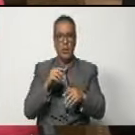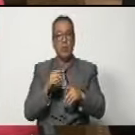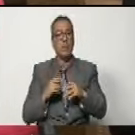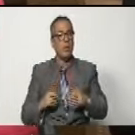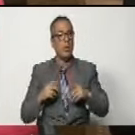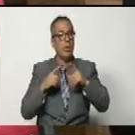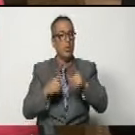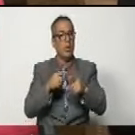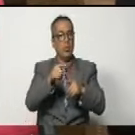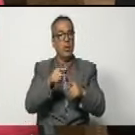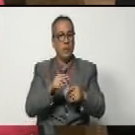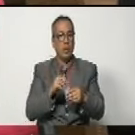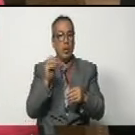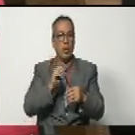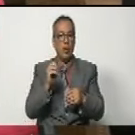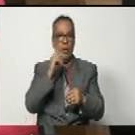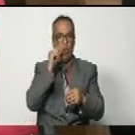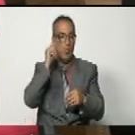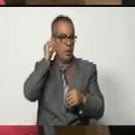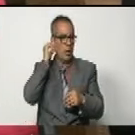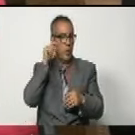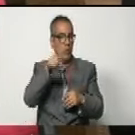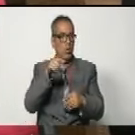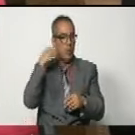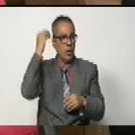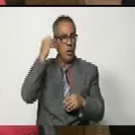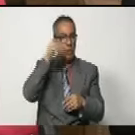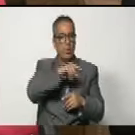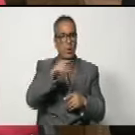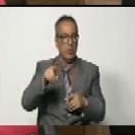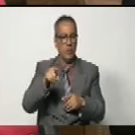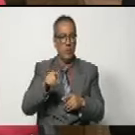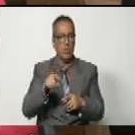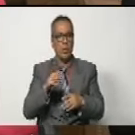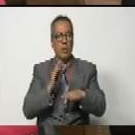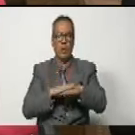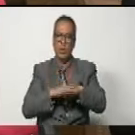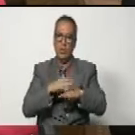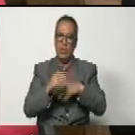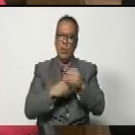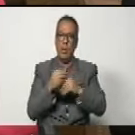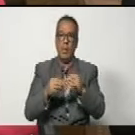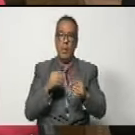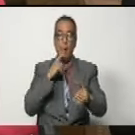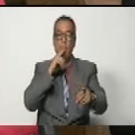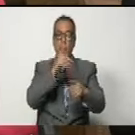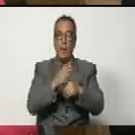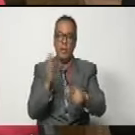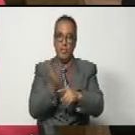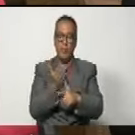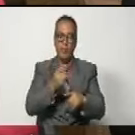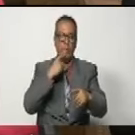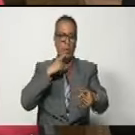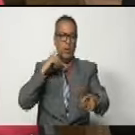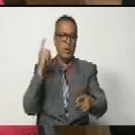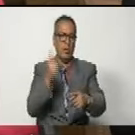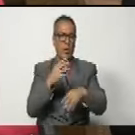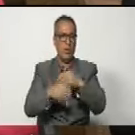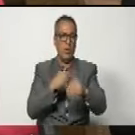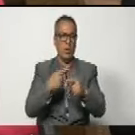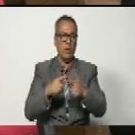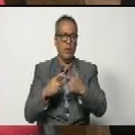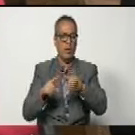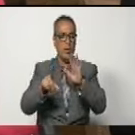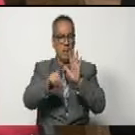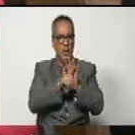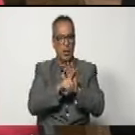disponibilidad de la infractora o infractor y de acuerdo con su ocupación, sin perjuicio de las sanciones u obligaciones que impongan otras